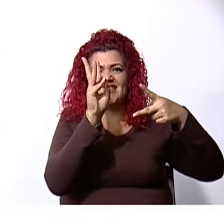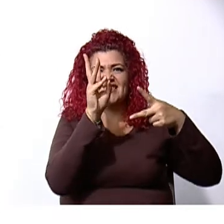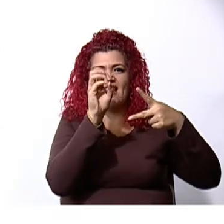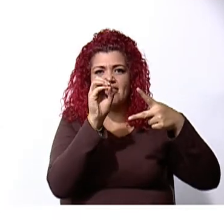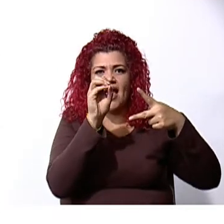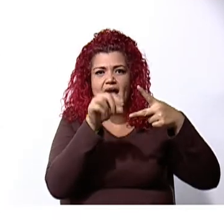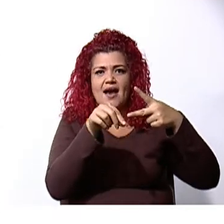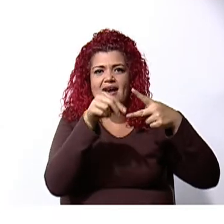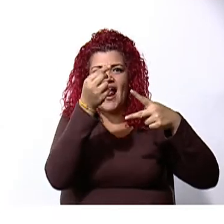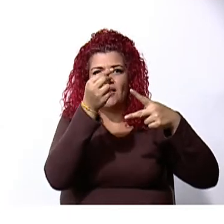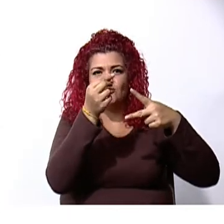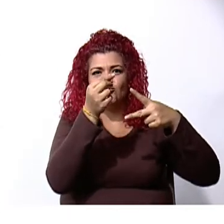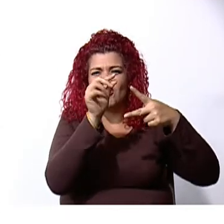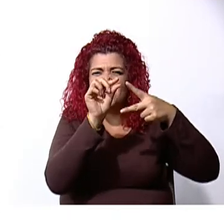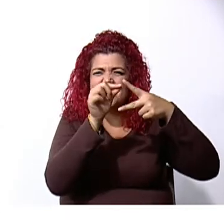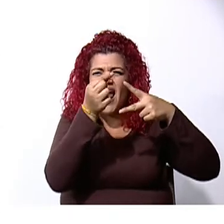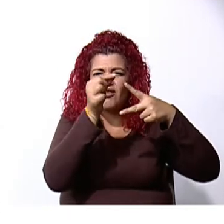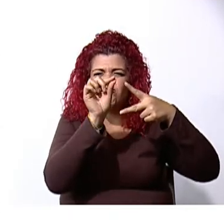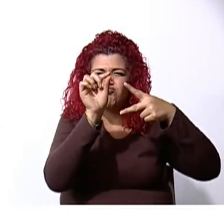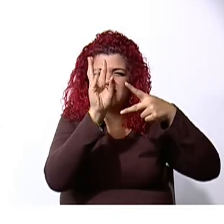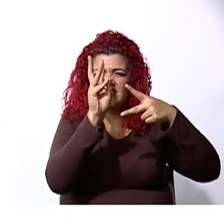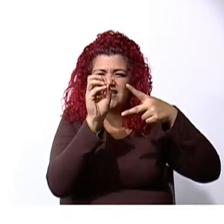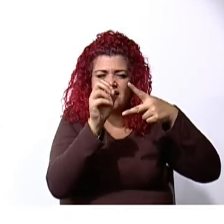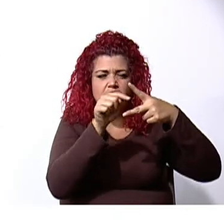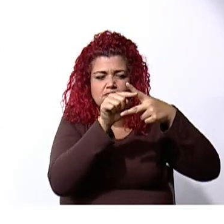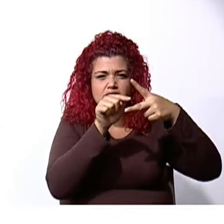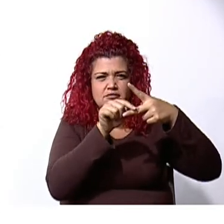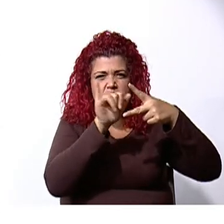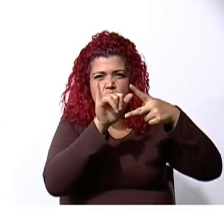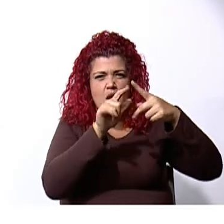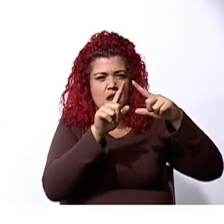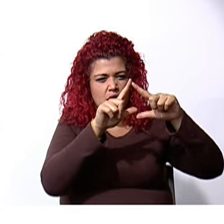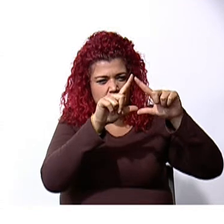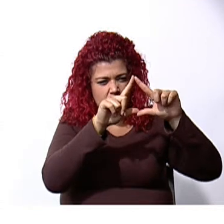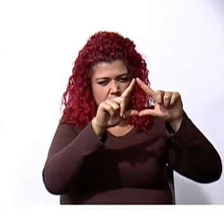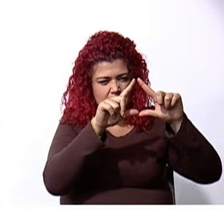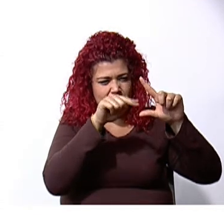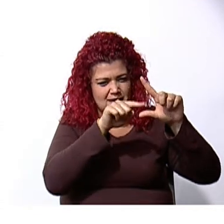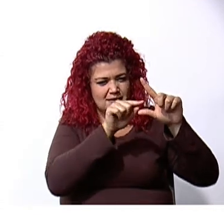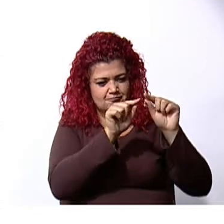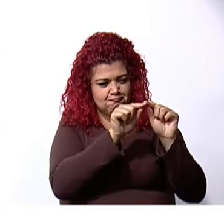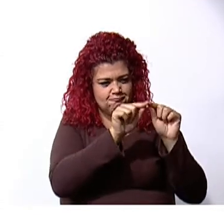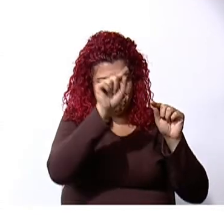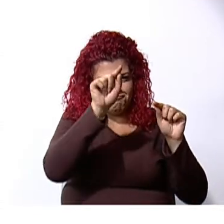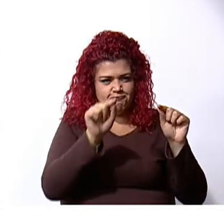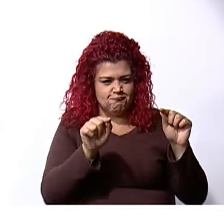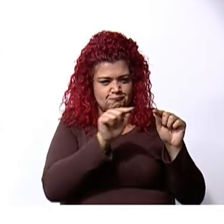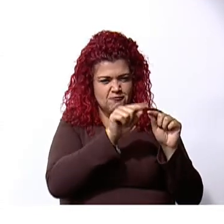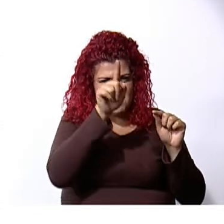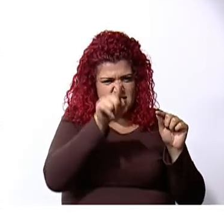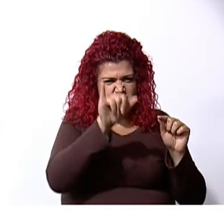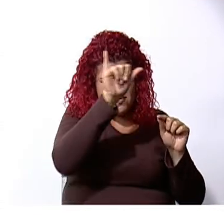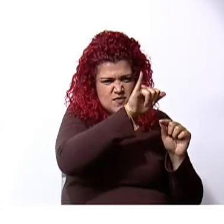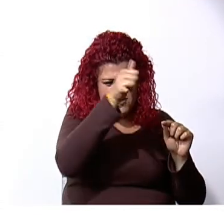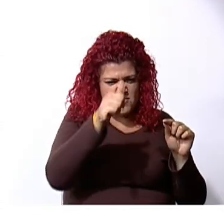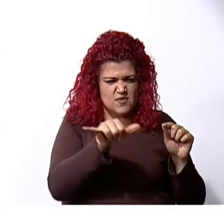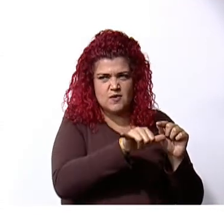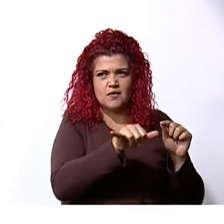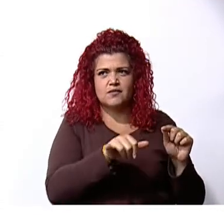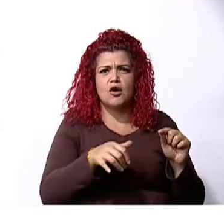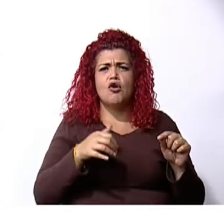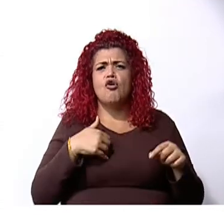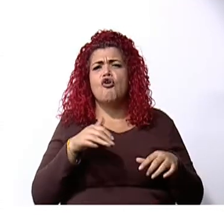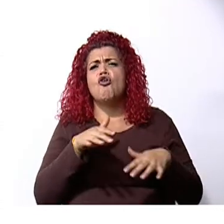una pregunta, porque esto ya lo hemos visto en clases anteriores. ¿Cómo podemos encontrar el perímetro de